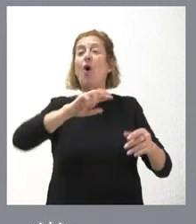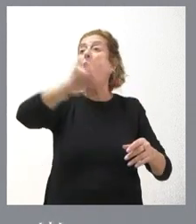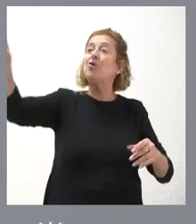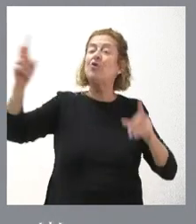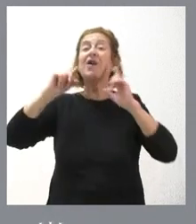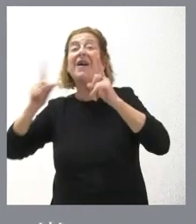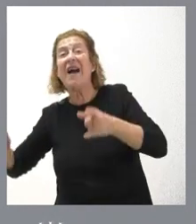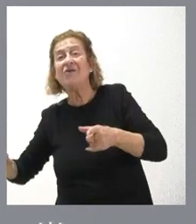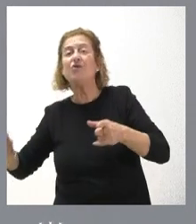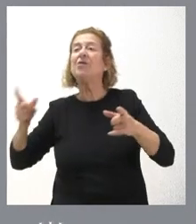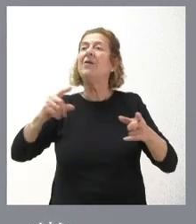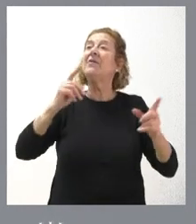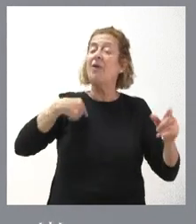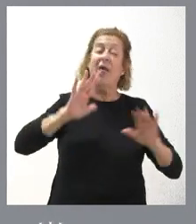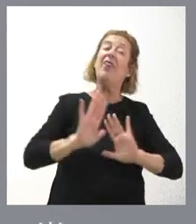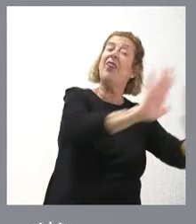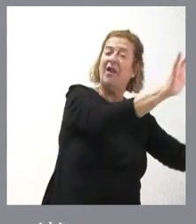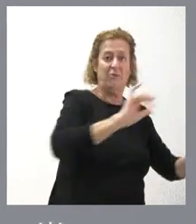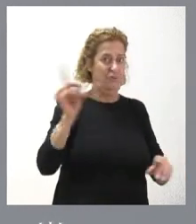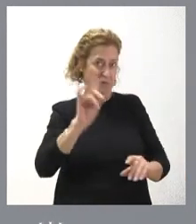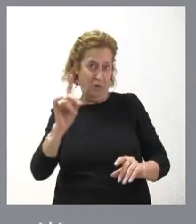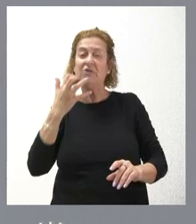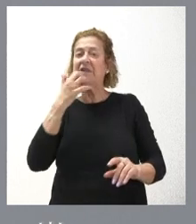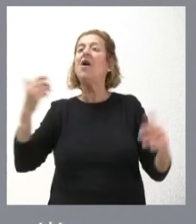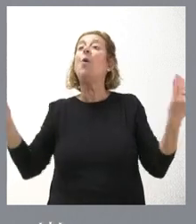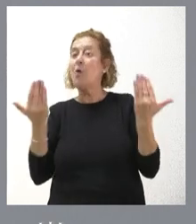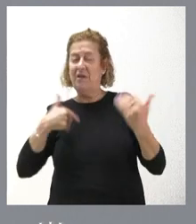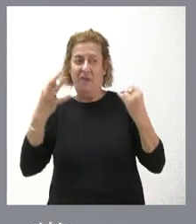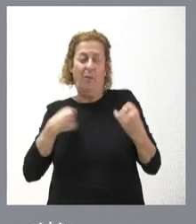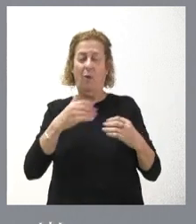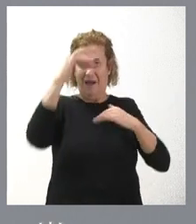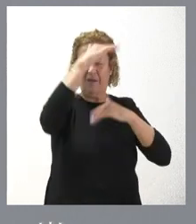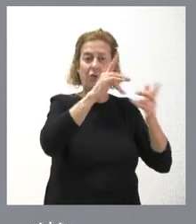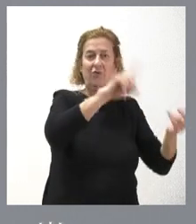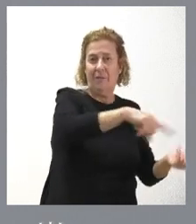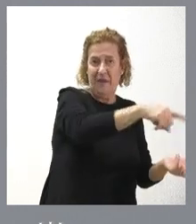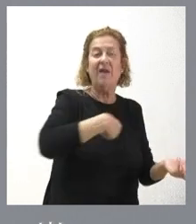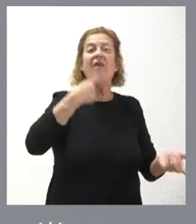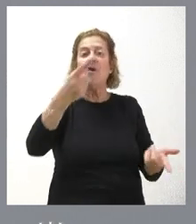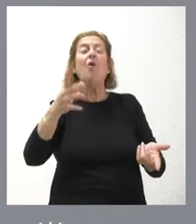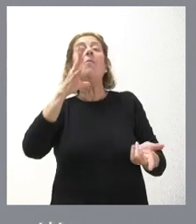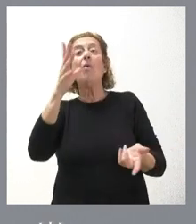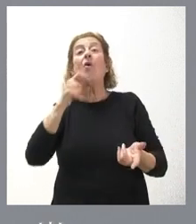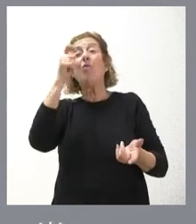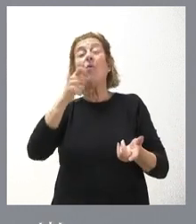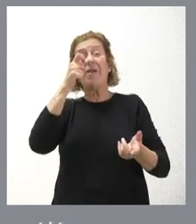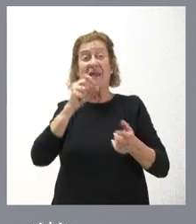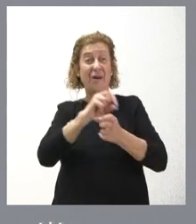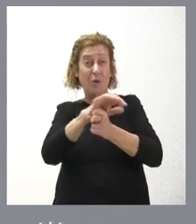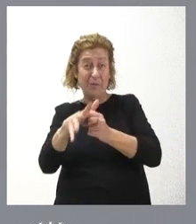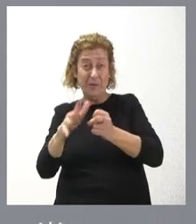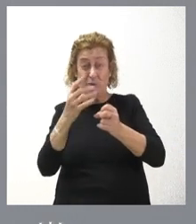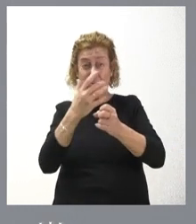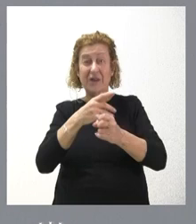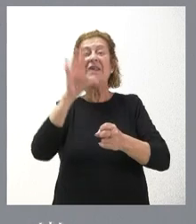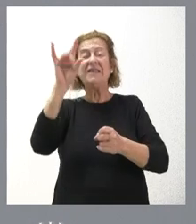de otro tipo de patologías que sean urgentes y que hay que atender digo esto porque durante la crisis del covid-19